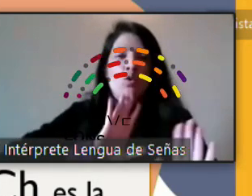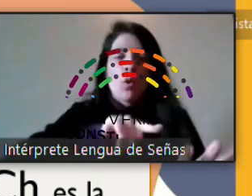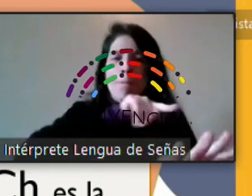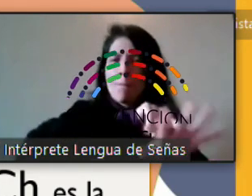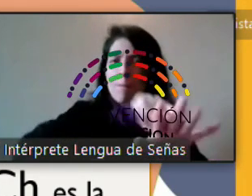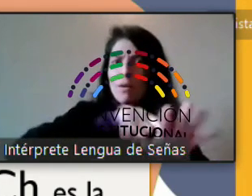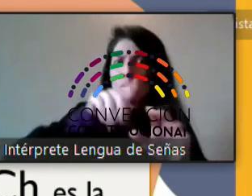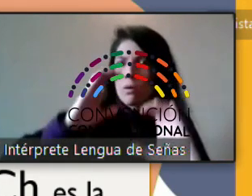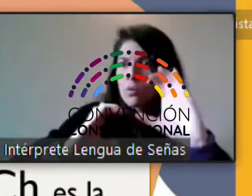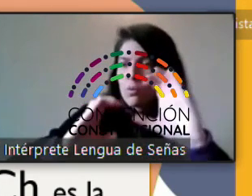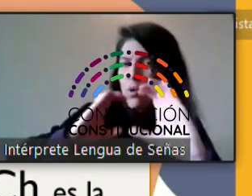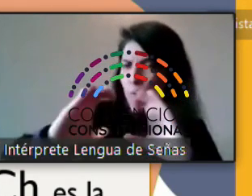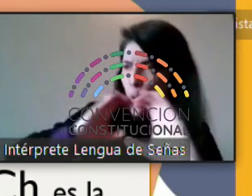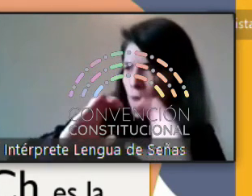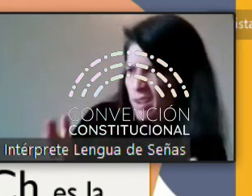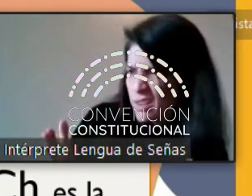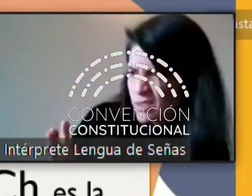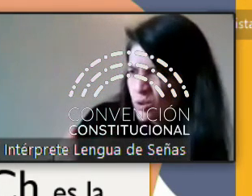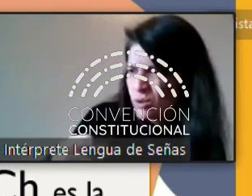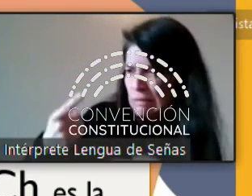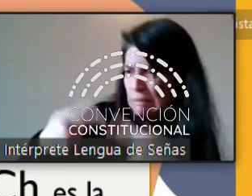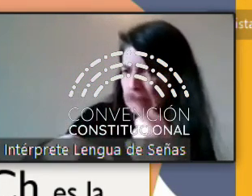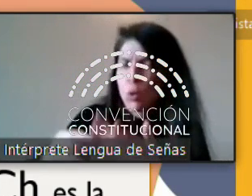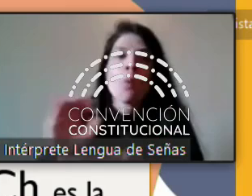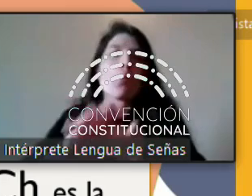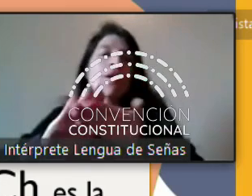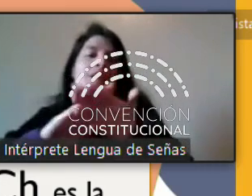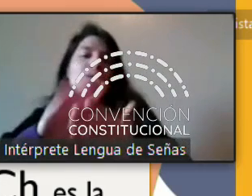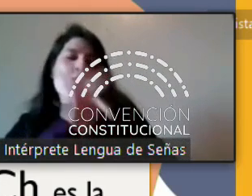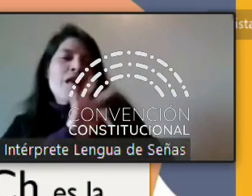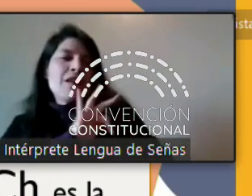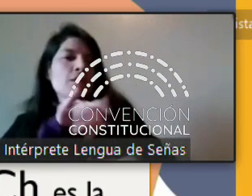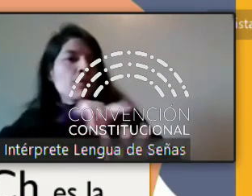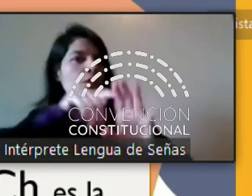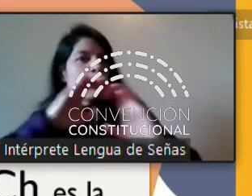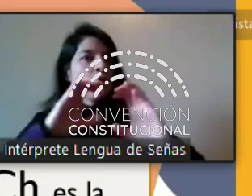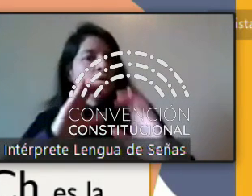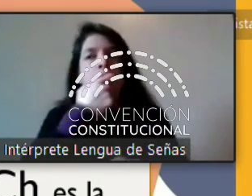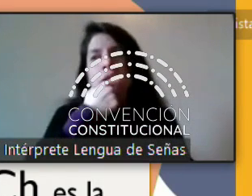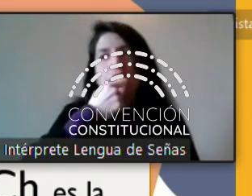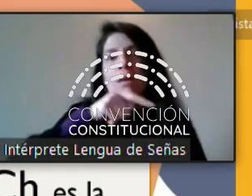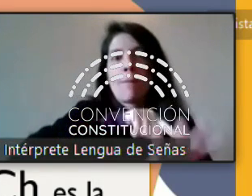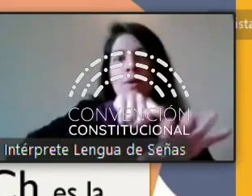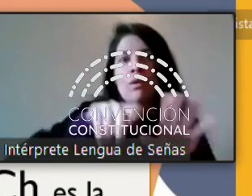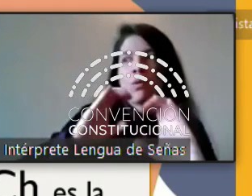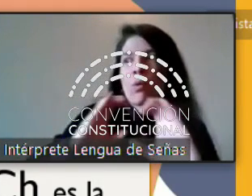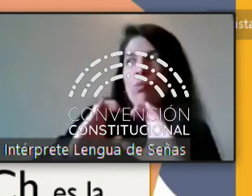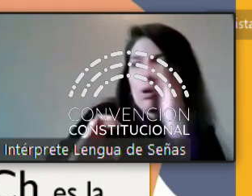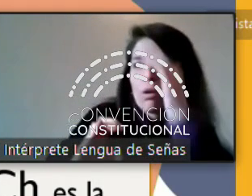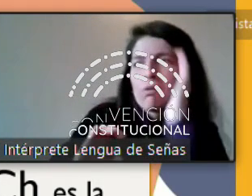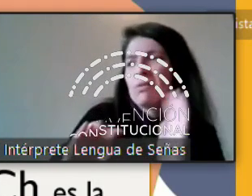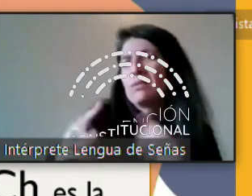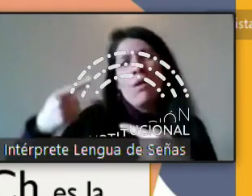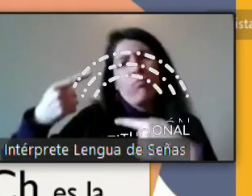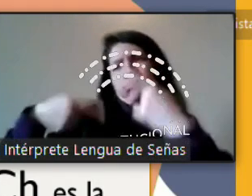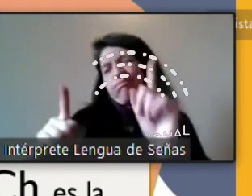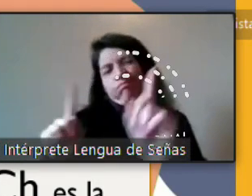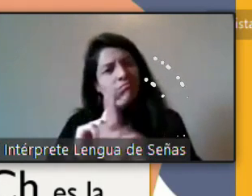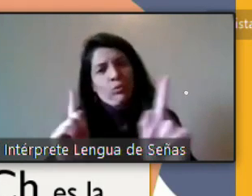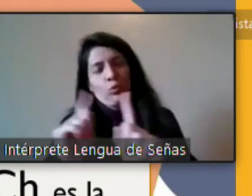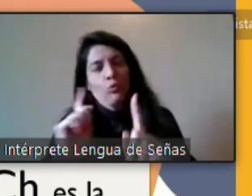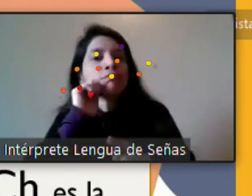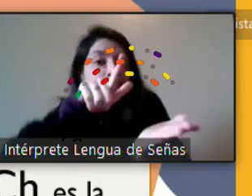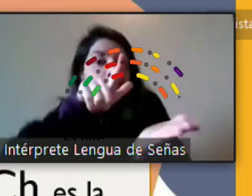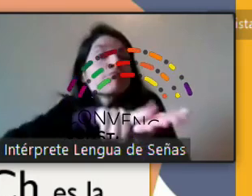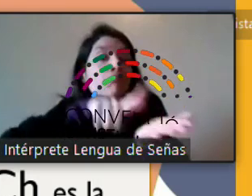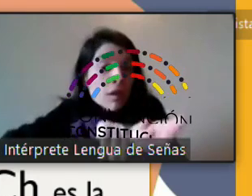comunicación, o que el francés es un medio de comunicación, o que el inglés es un medio de comunicación. No es esto, es una lengua propiamente